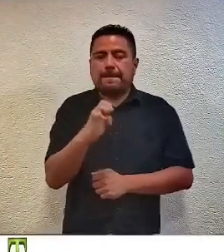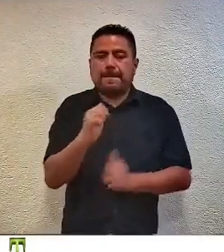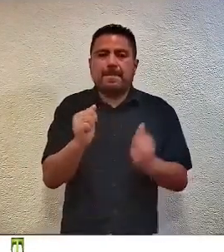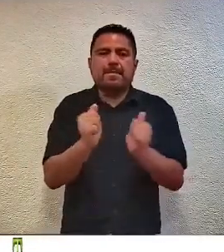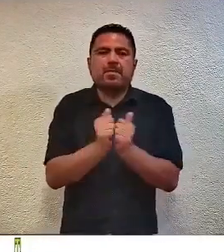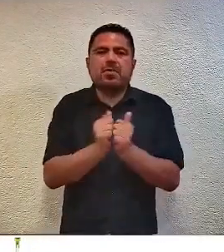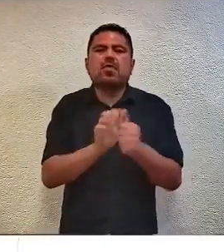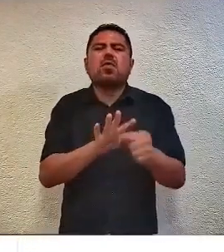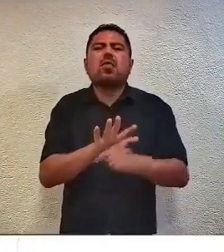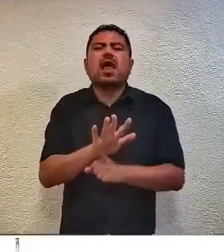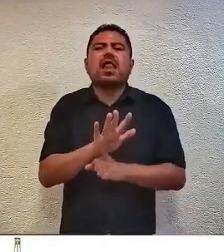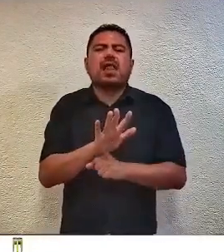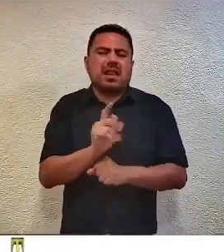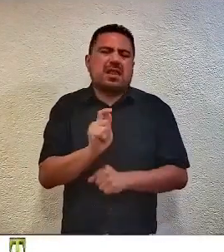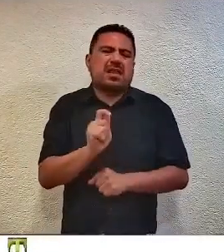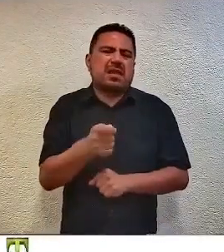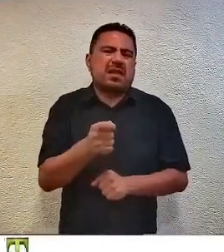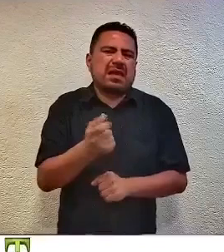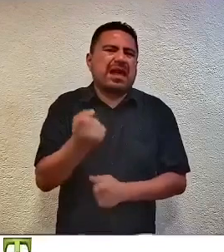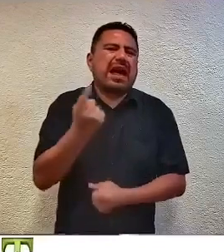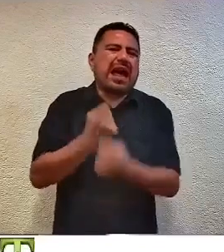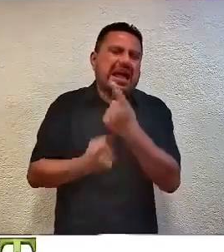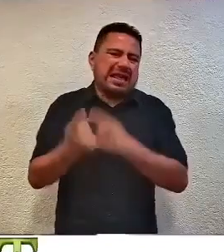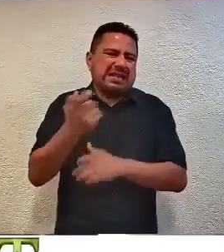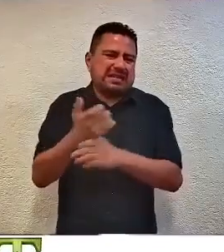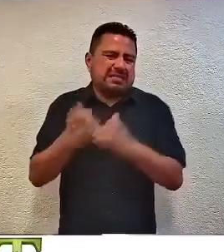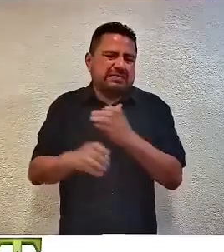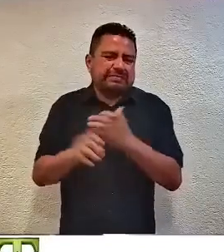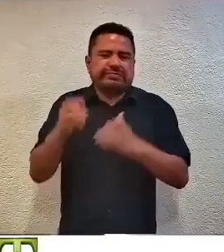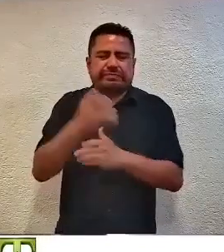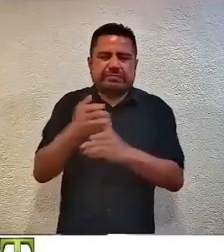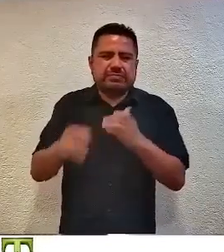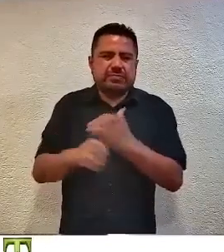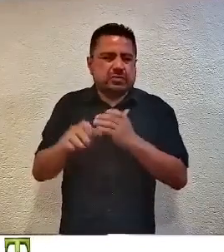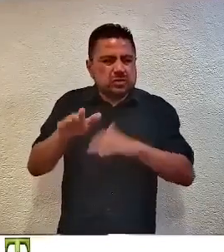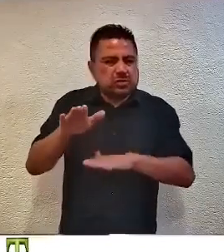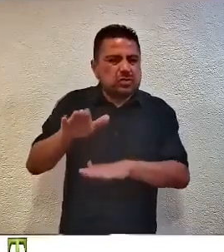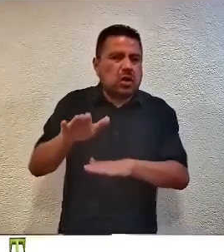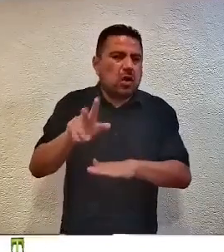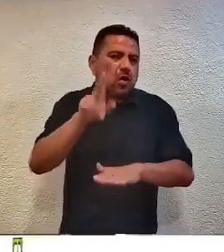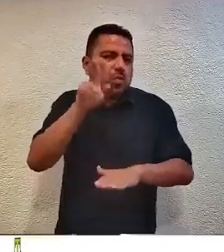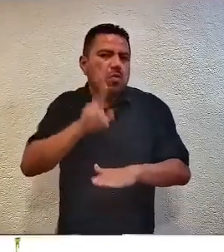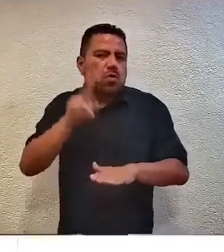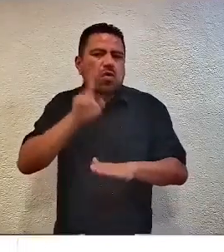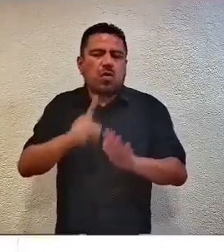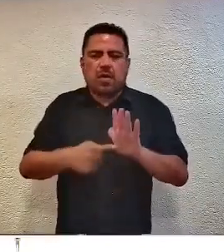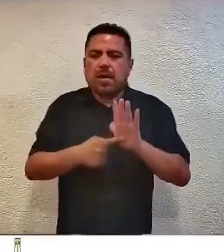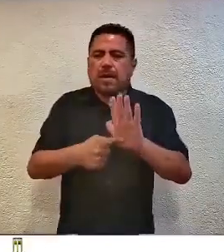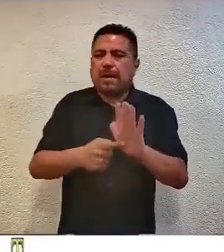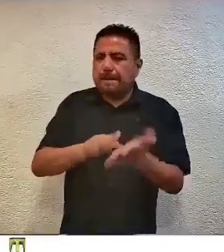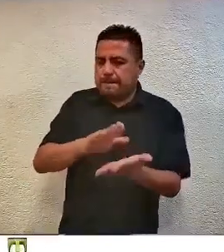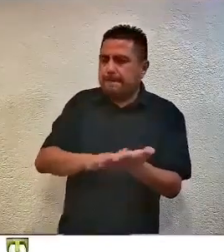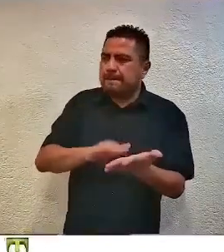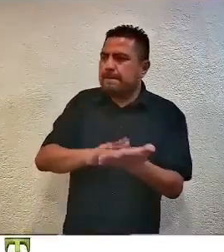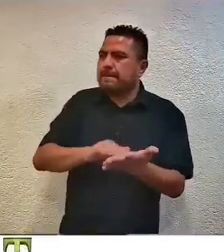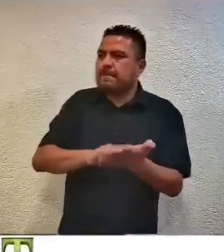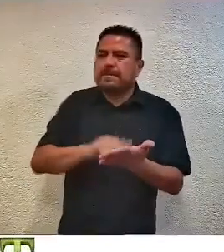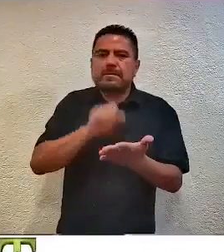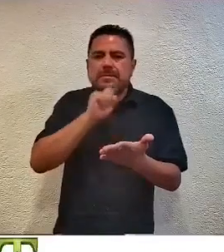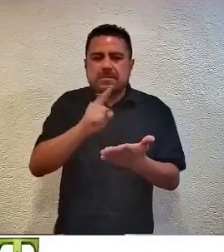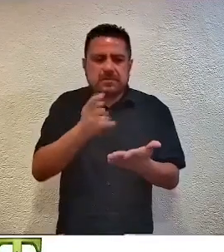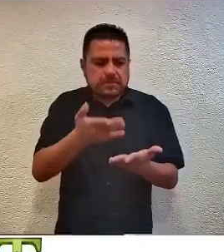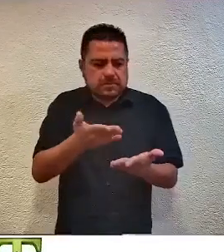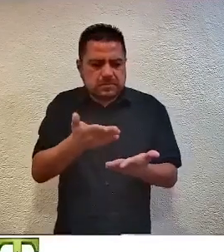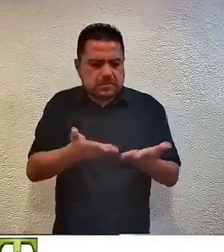bajo algunos argumentos y sobre todo sobre una prueba documental que había sido